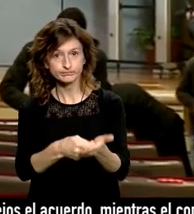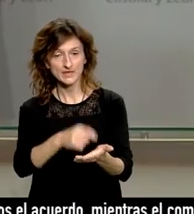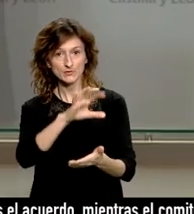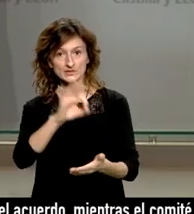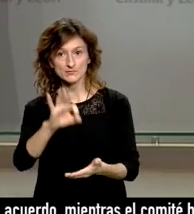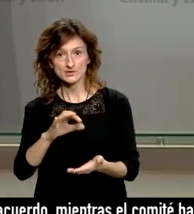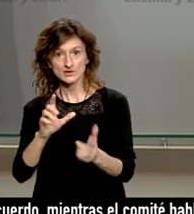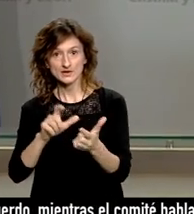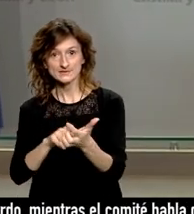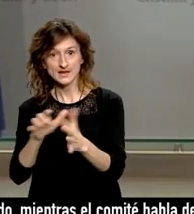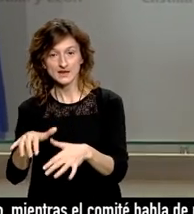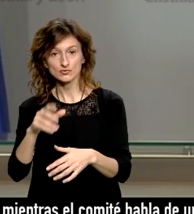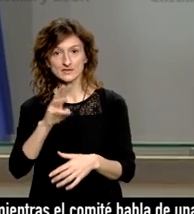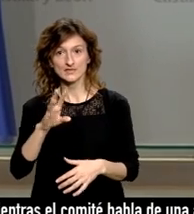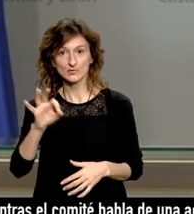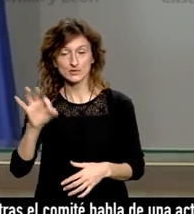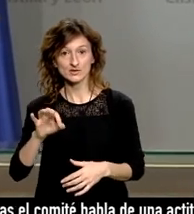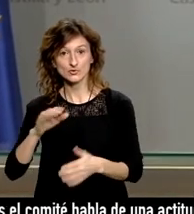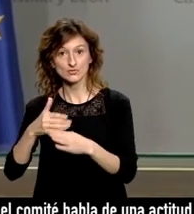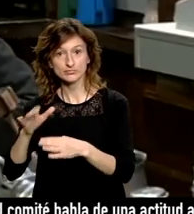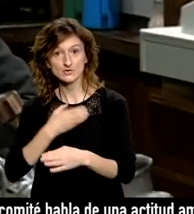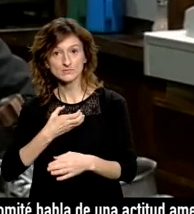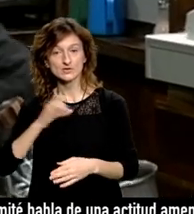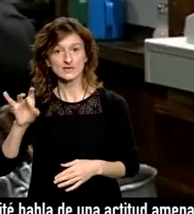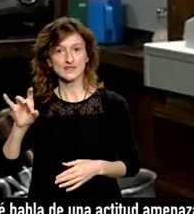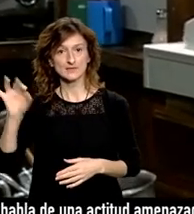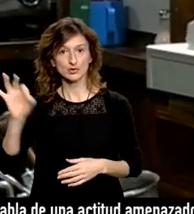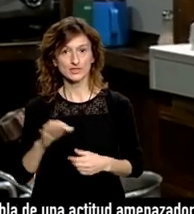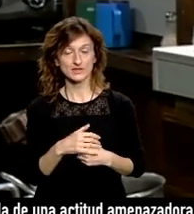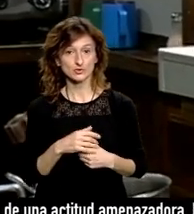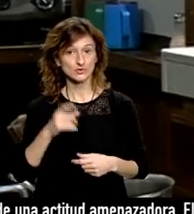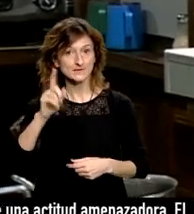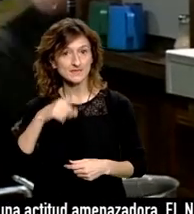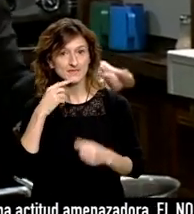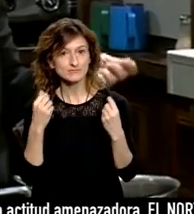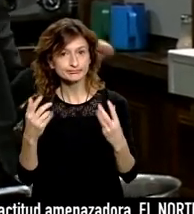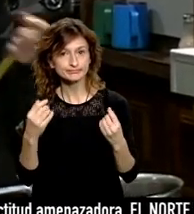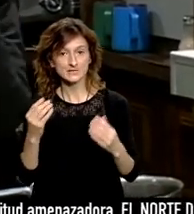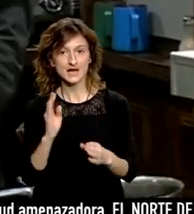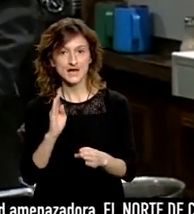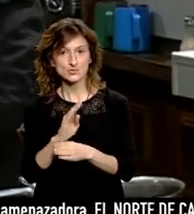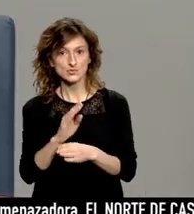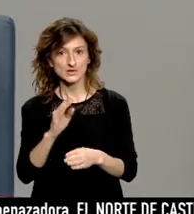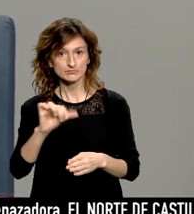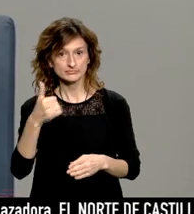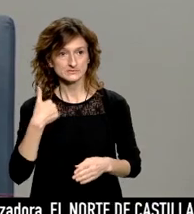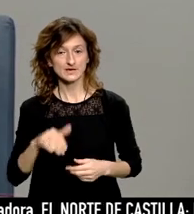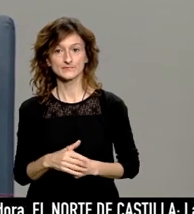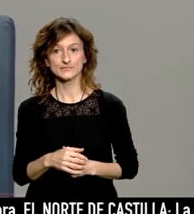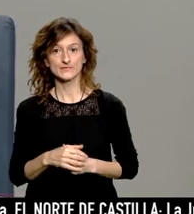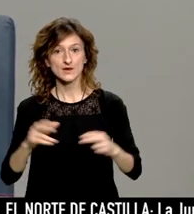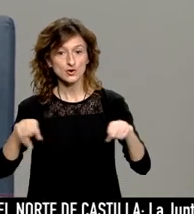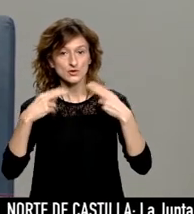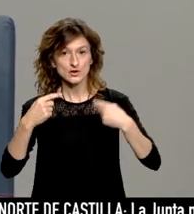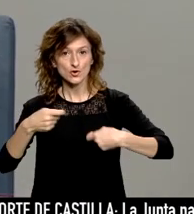la comunidad el 35% y las entidades locales el 15%. Y mientras tanto garantiza agilidad en las ayudas ya aprobadas. Que los hosteleros,